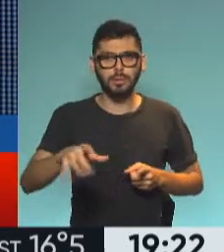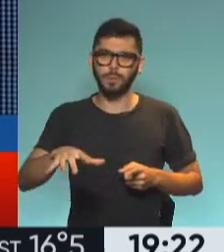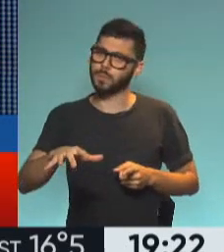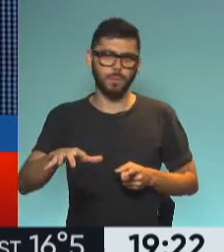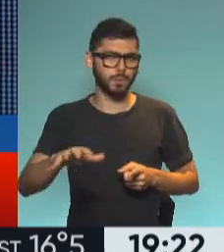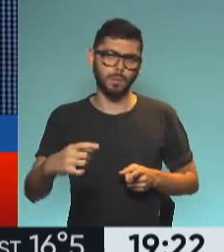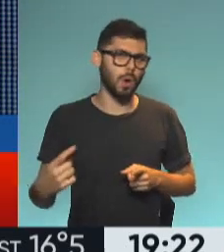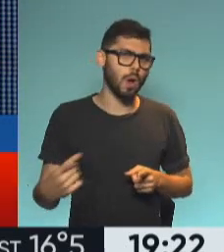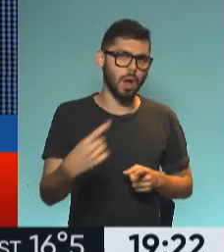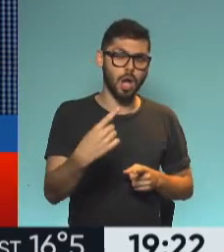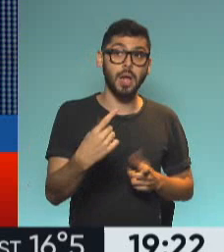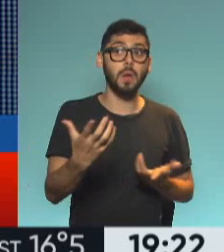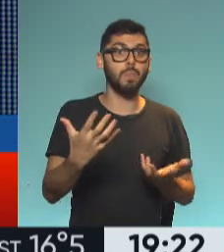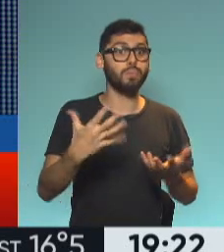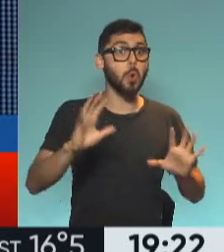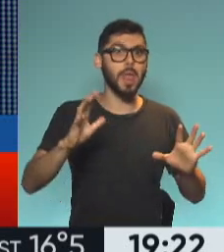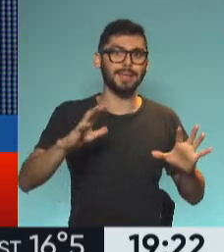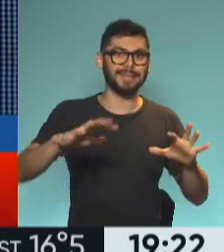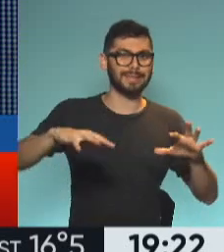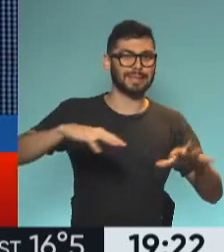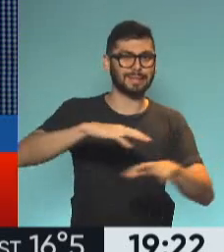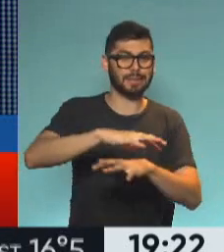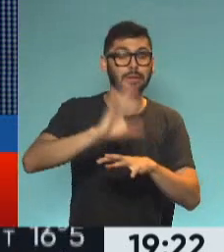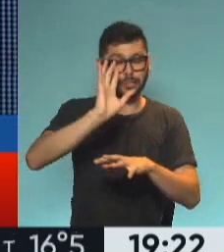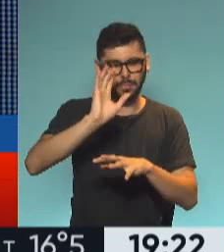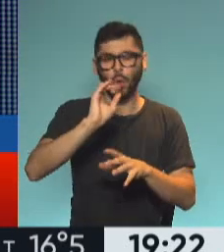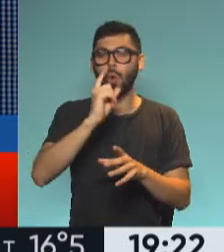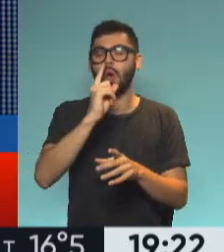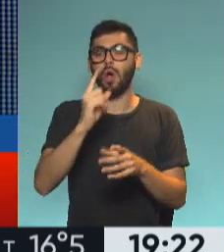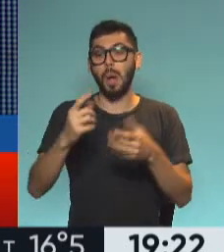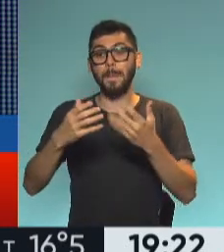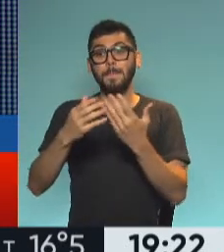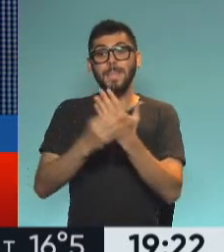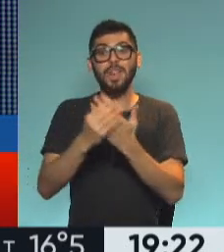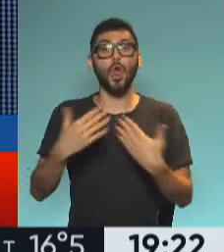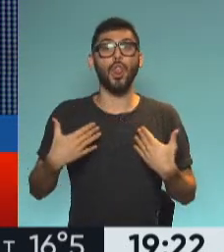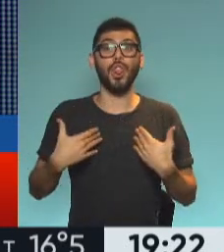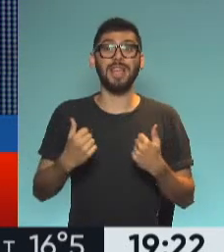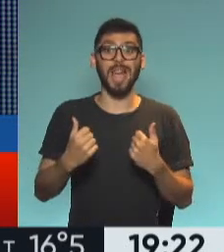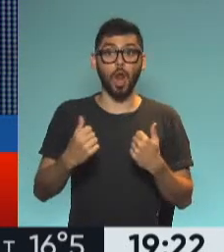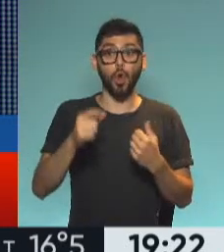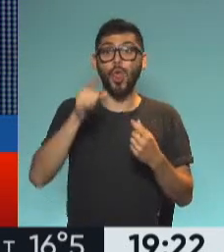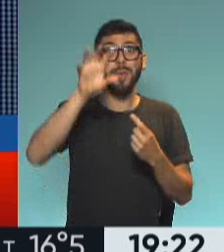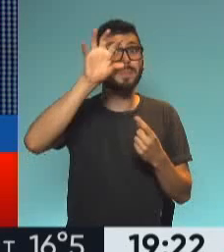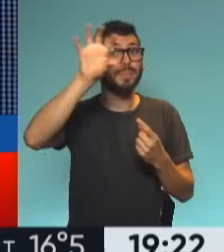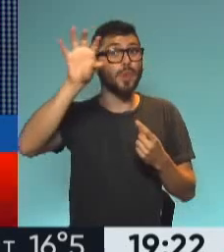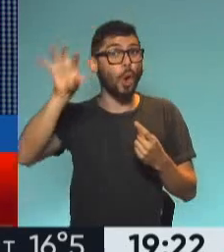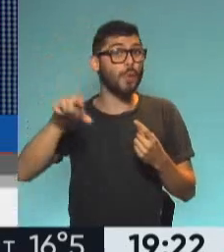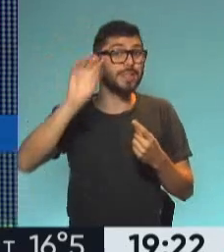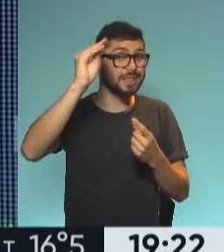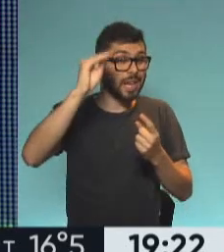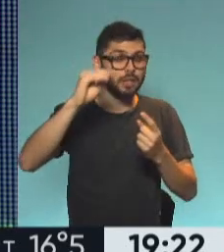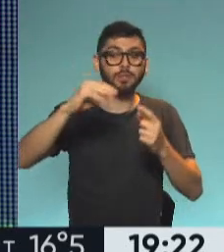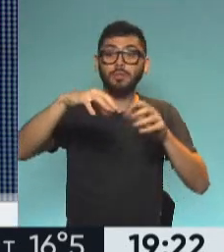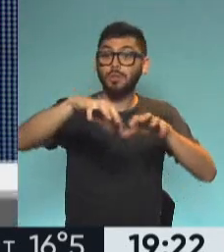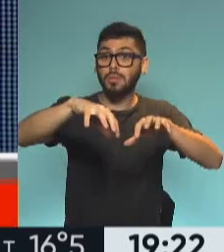Y déjame decir que el consejo que agrupa los distintos ministerios de salud de las provincias emitió una